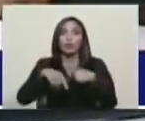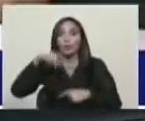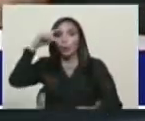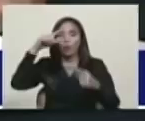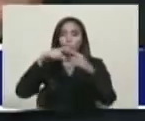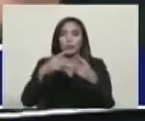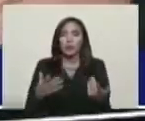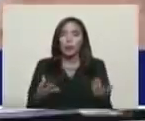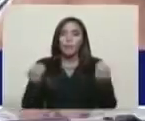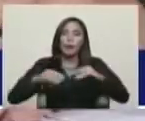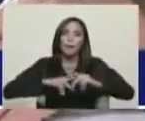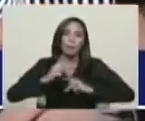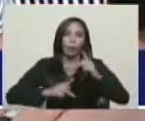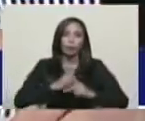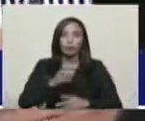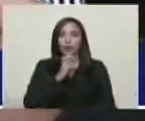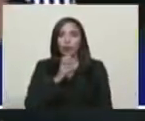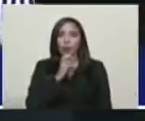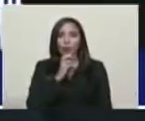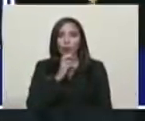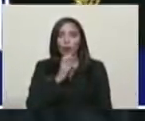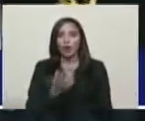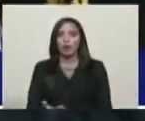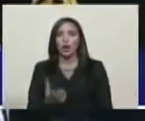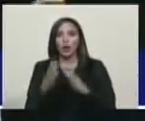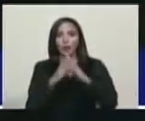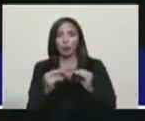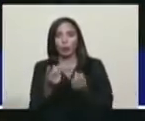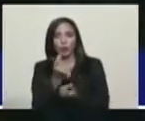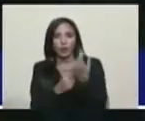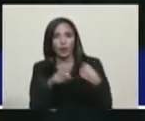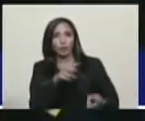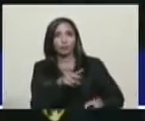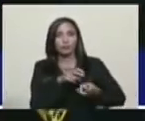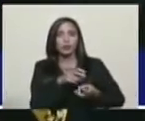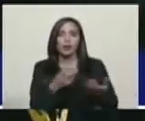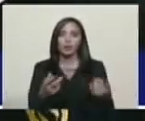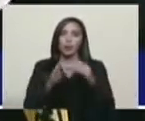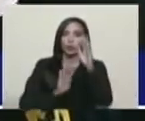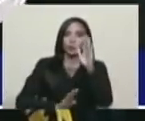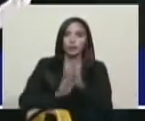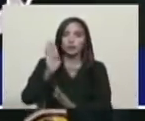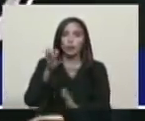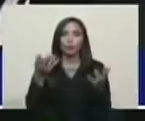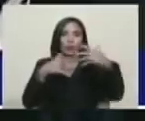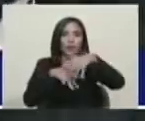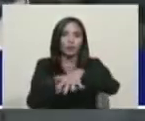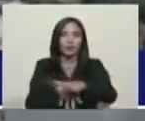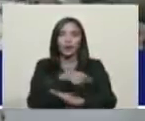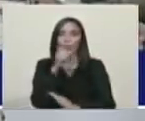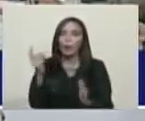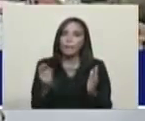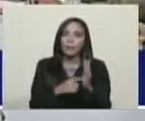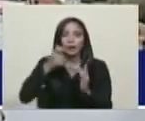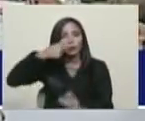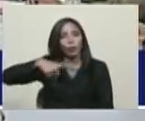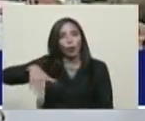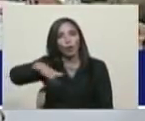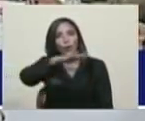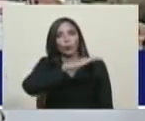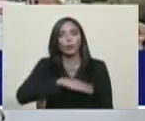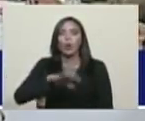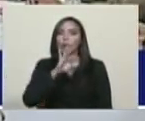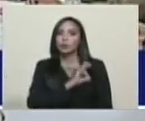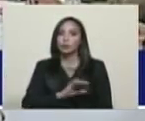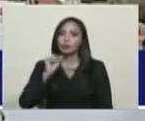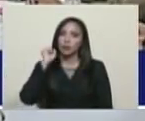de oro, de la creación de nuevas fuentes de riqueza, es el desarrollo integral, el desarrollo social, el